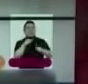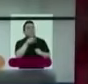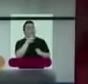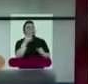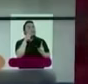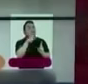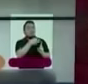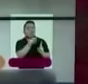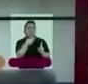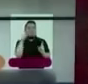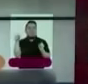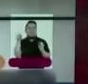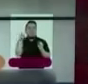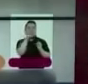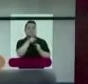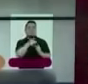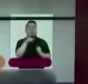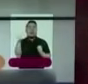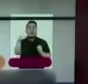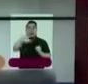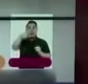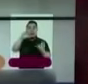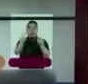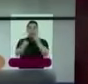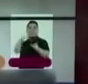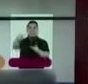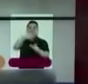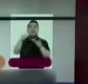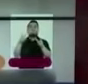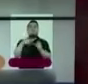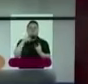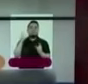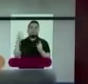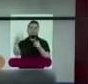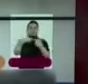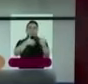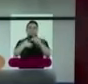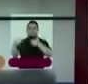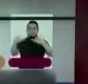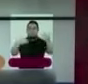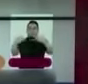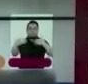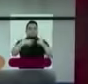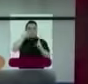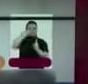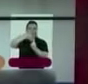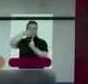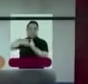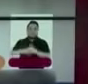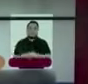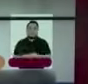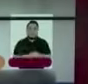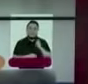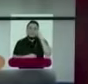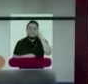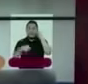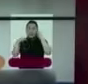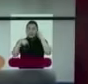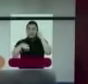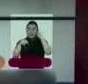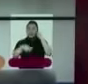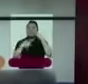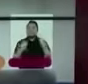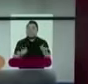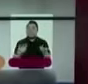diga si dos dosis es un vacunado. Ni uno. No hay ni uno que te diga cómo van a